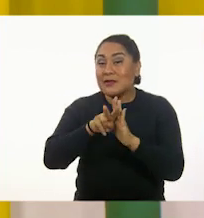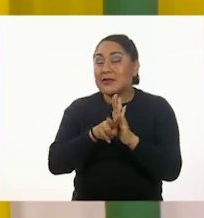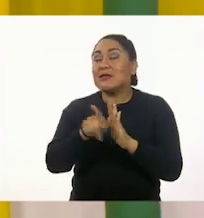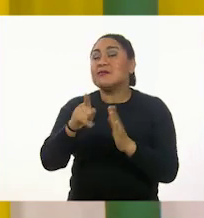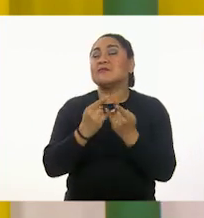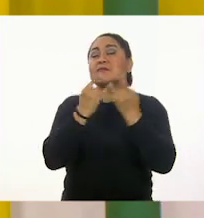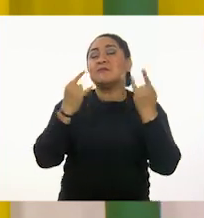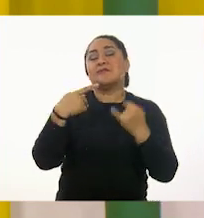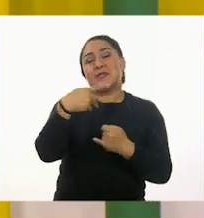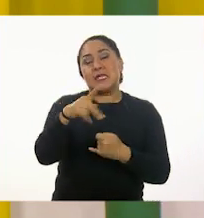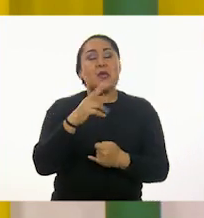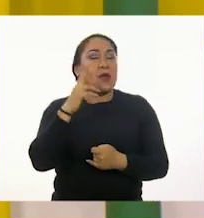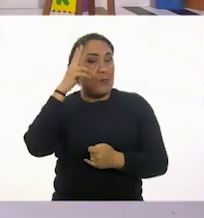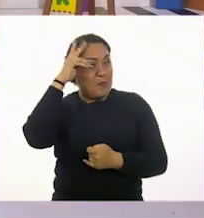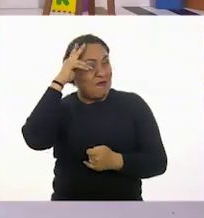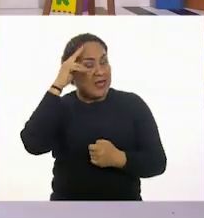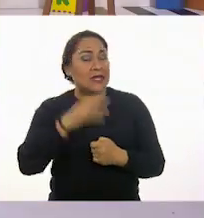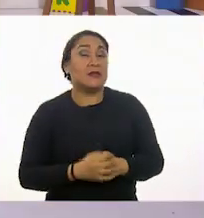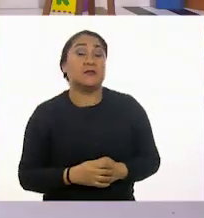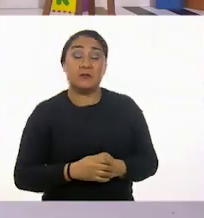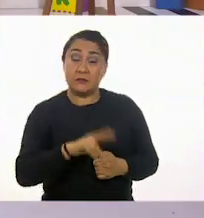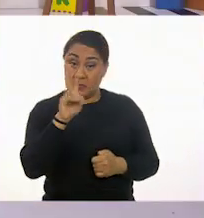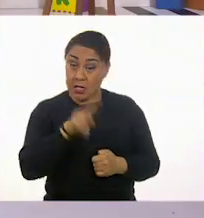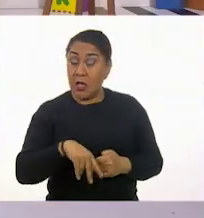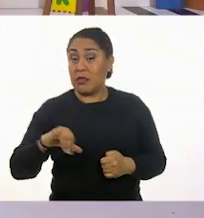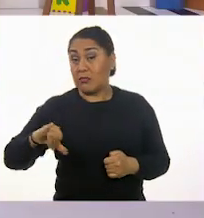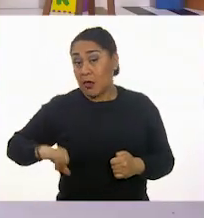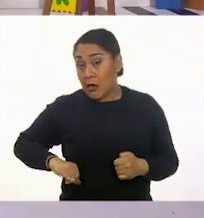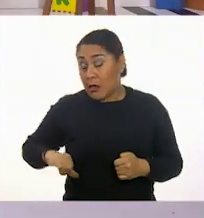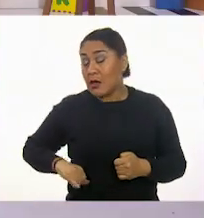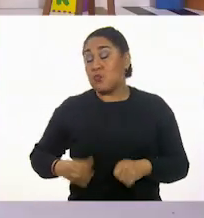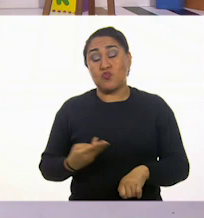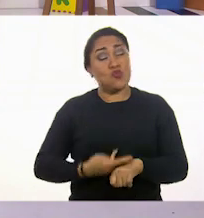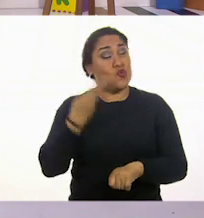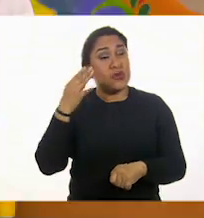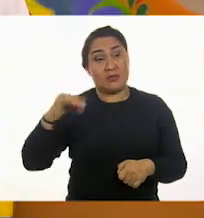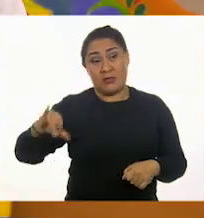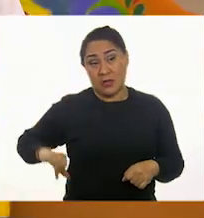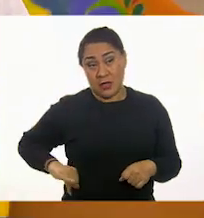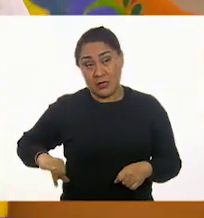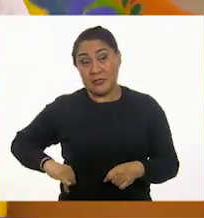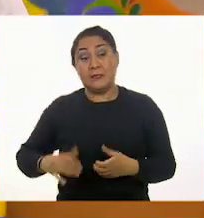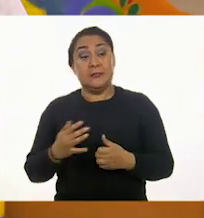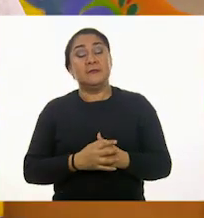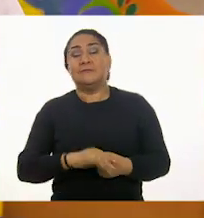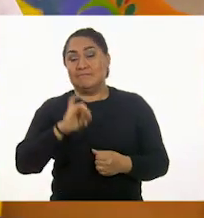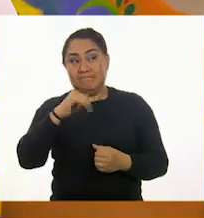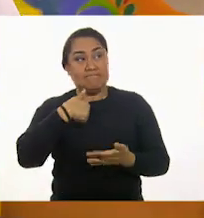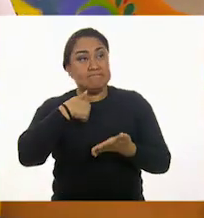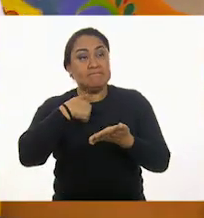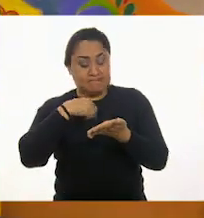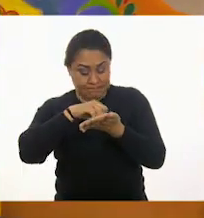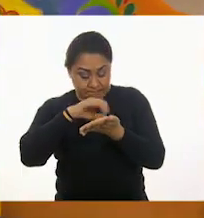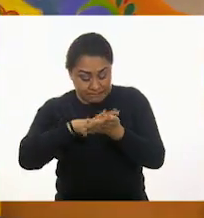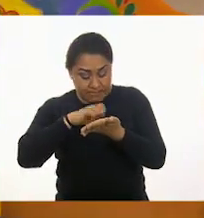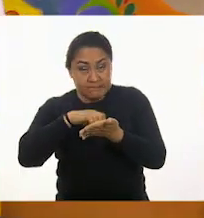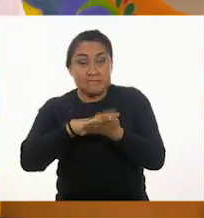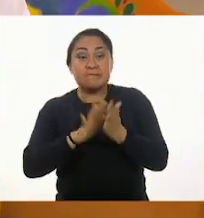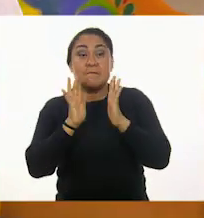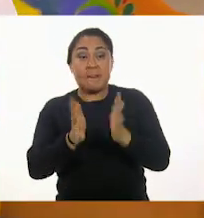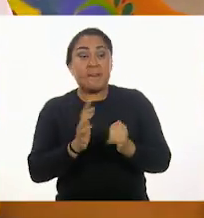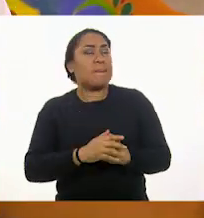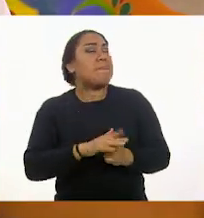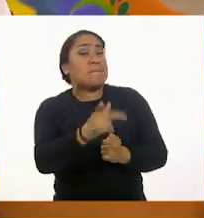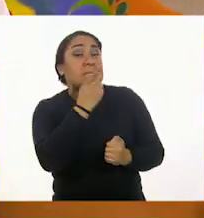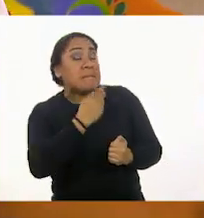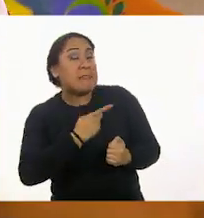iconografía de Porfirio Díaz? Muy, pero muy interesante, maestro, ya que pues hice mis apuntes. Me va a decir si